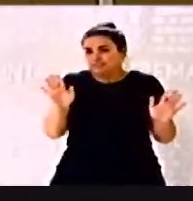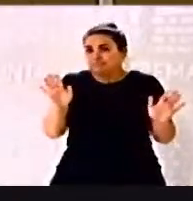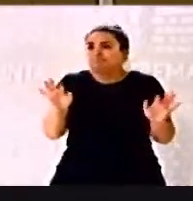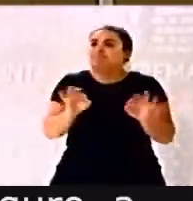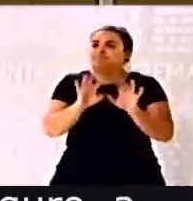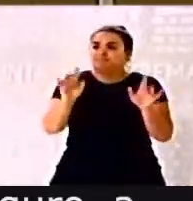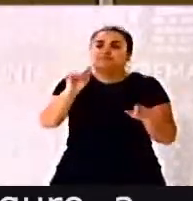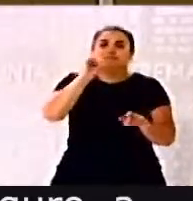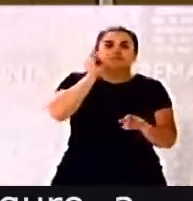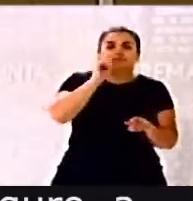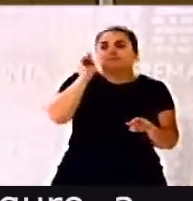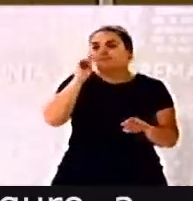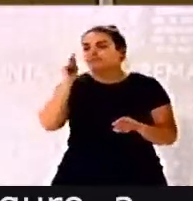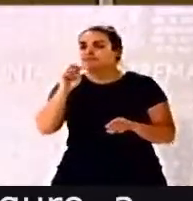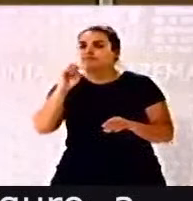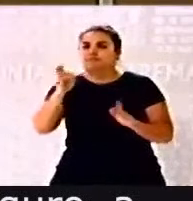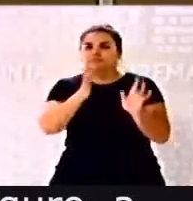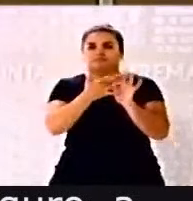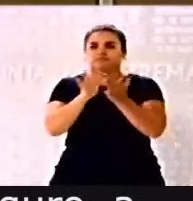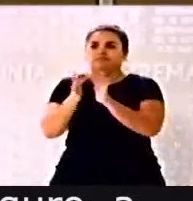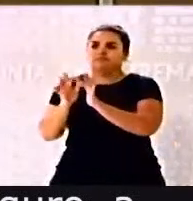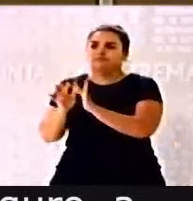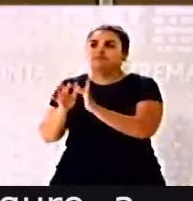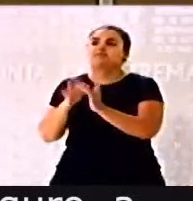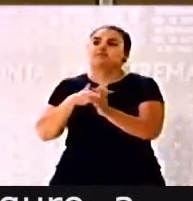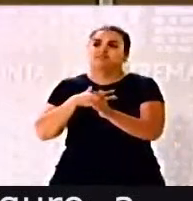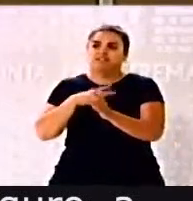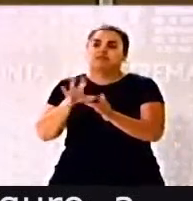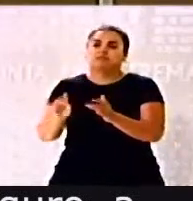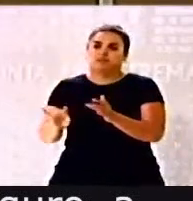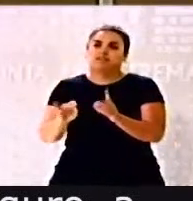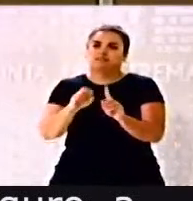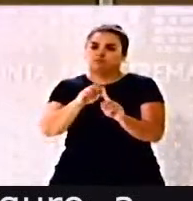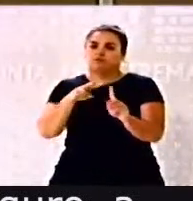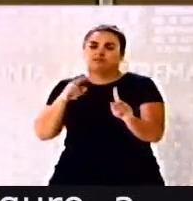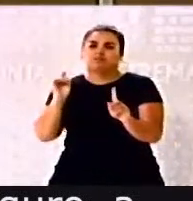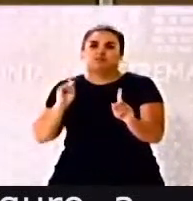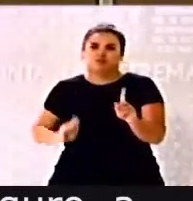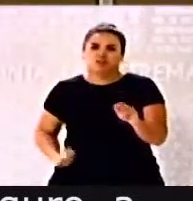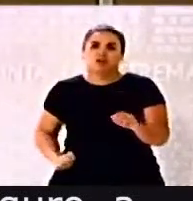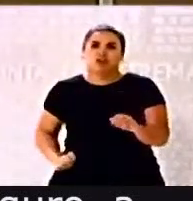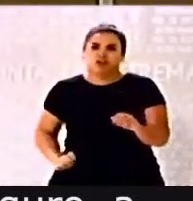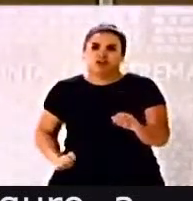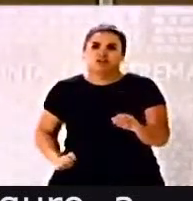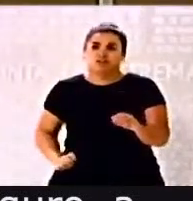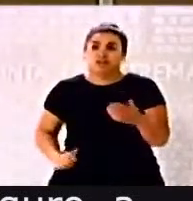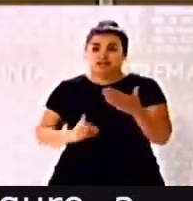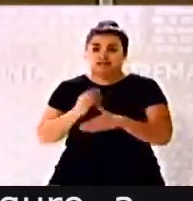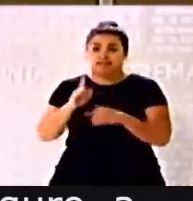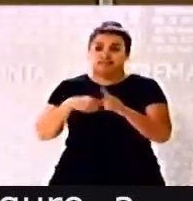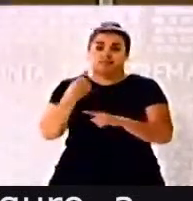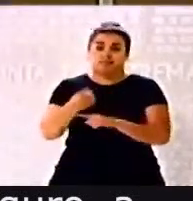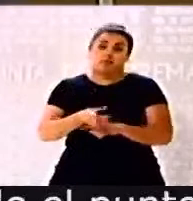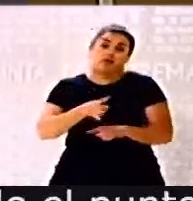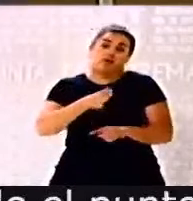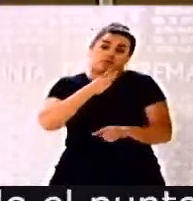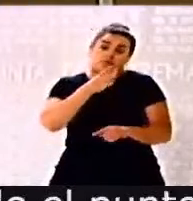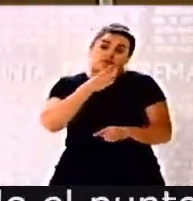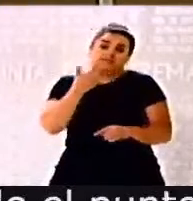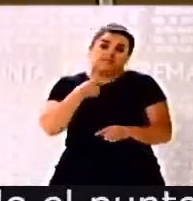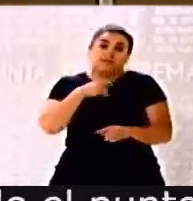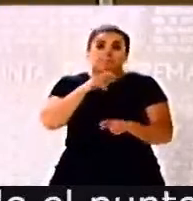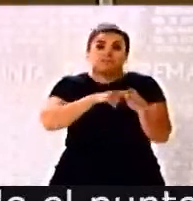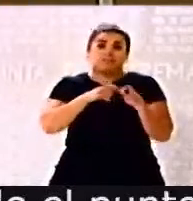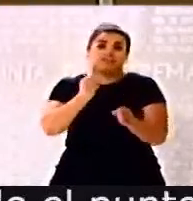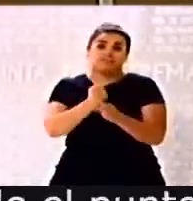han detectado otros contactos que pudiesen haber tenido desde el punto de vista profesional después del día ese, pues porque ahí había gente que